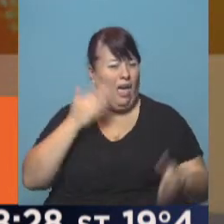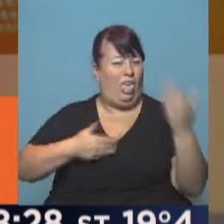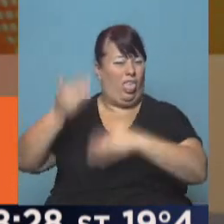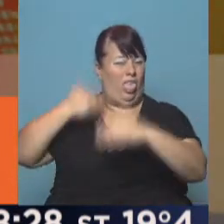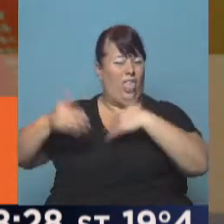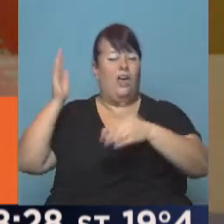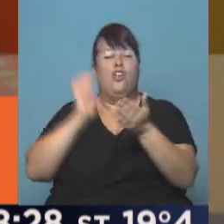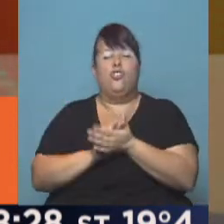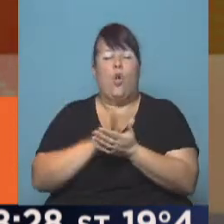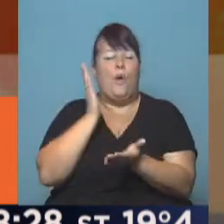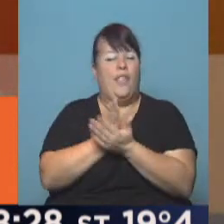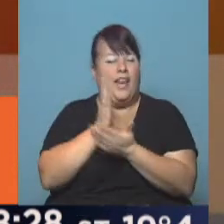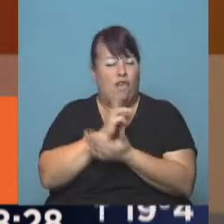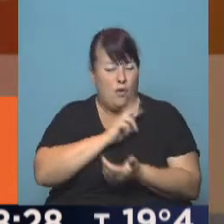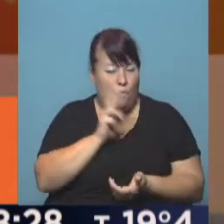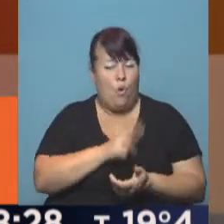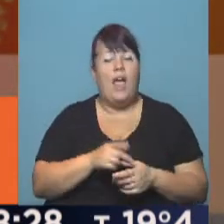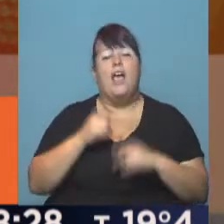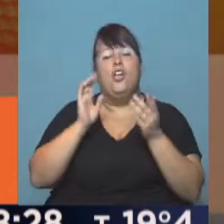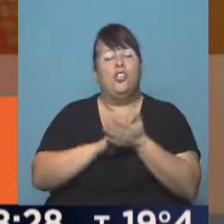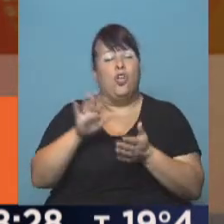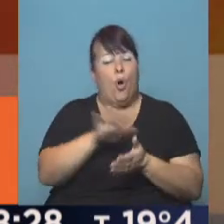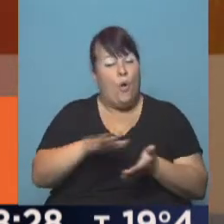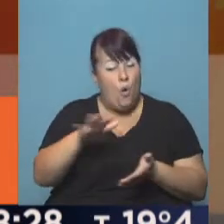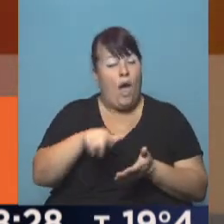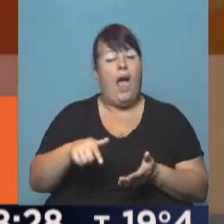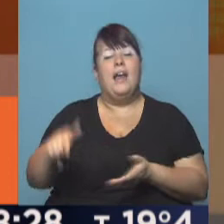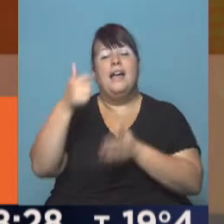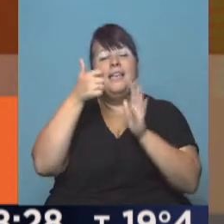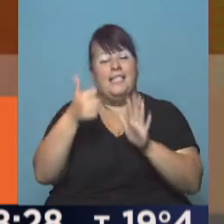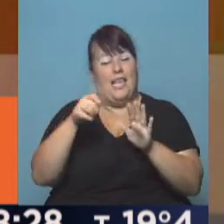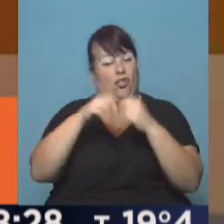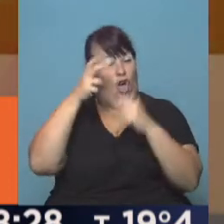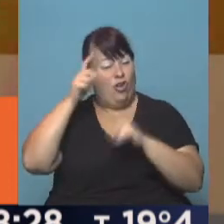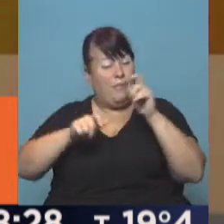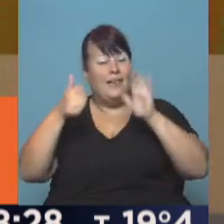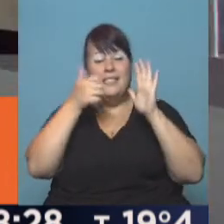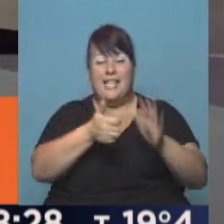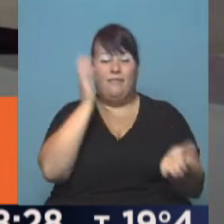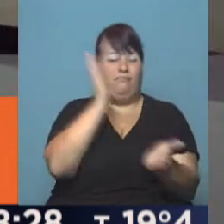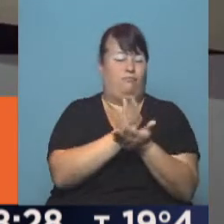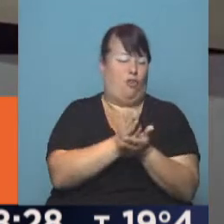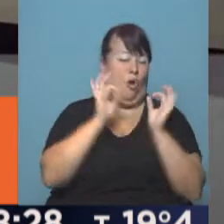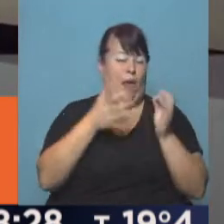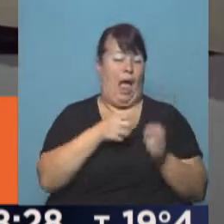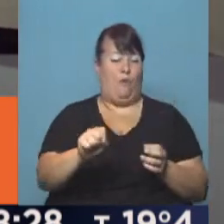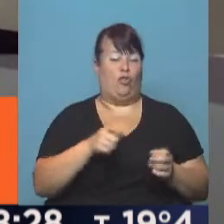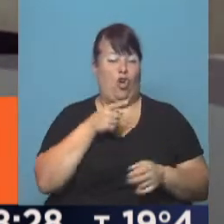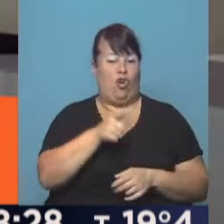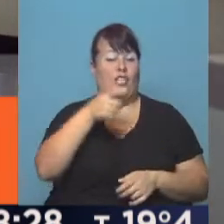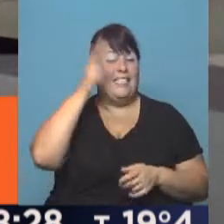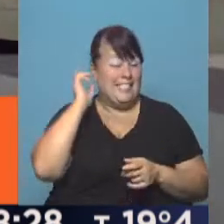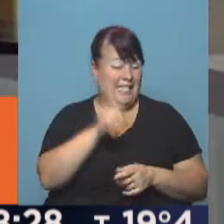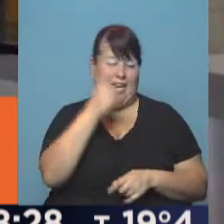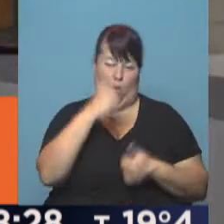retrocesos en materia de derechos de la mujer. En esta región se encuentran 6 de los 8 países que penalizan totalmente el aborto. En el caso de Chile